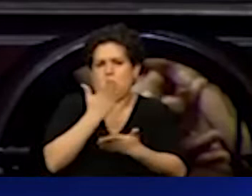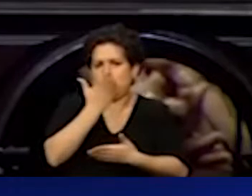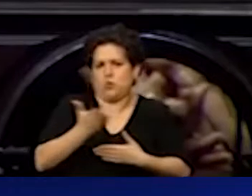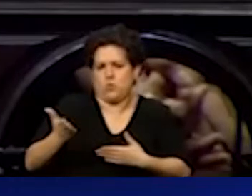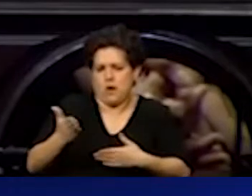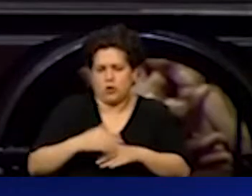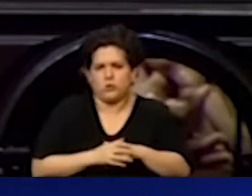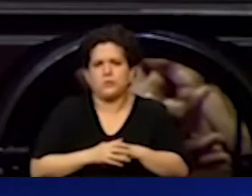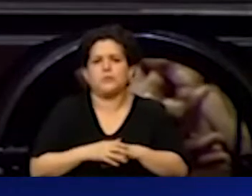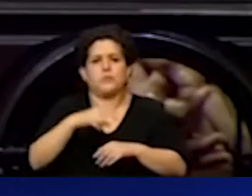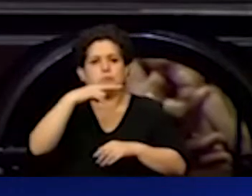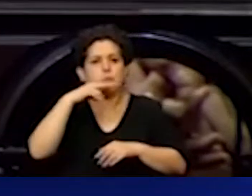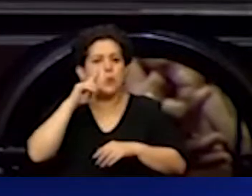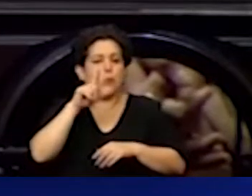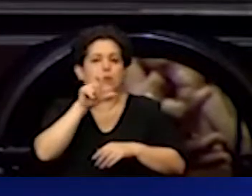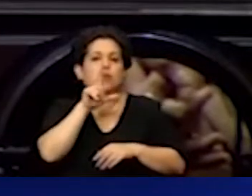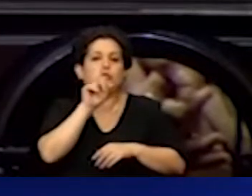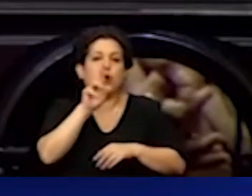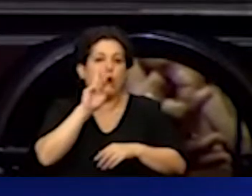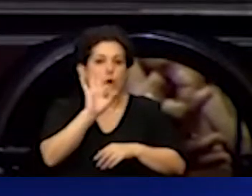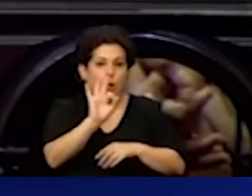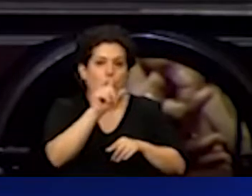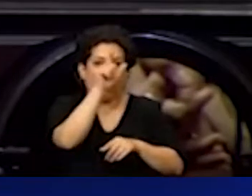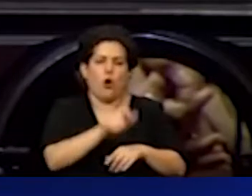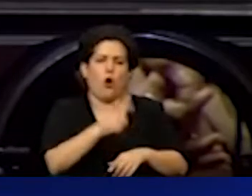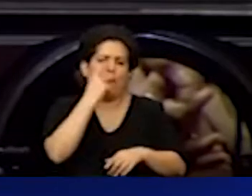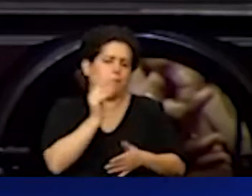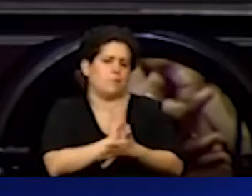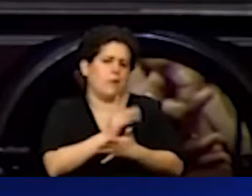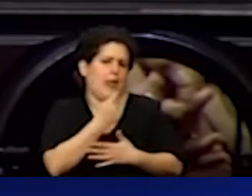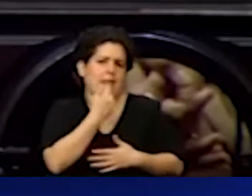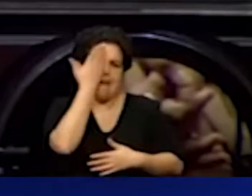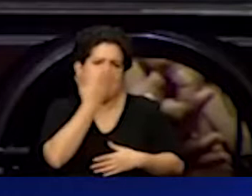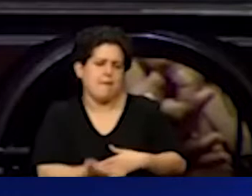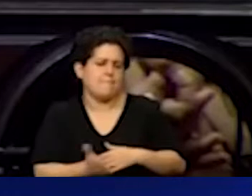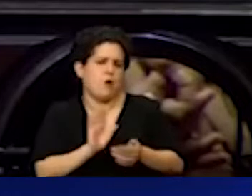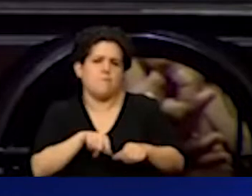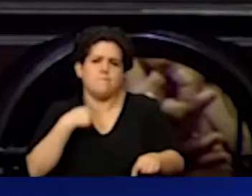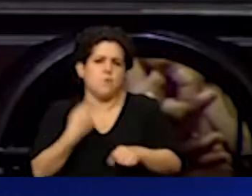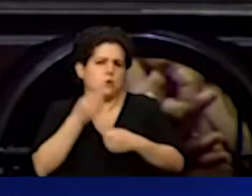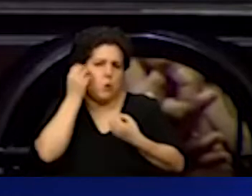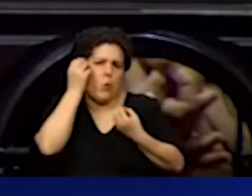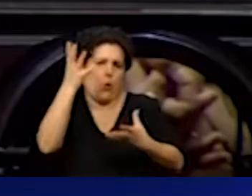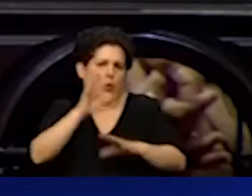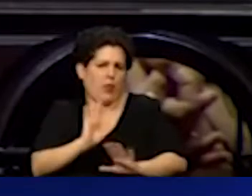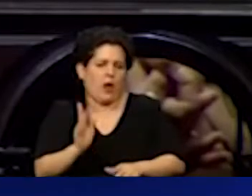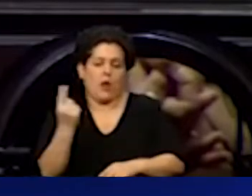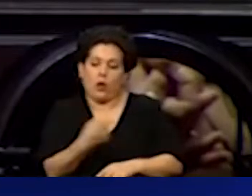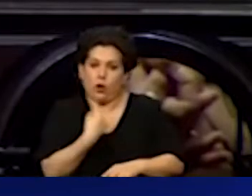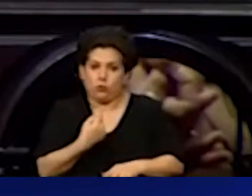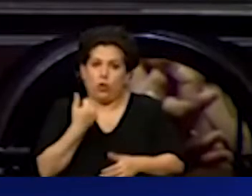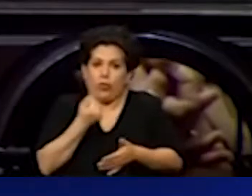Victorio Paulón deja un ejemplo imborrable para todos aquellos que